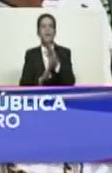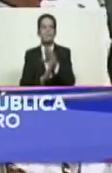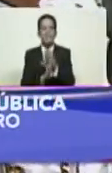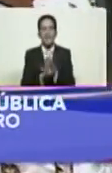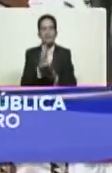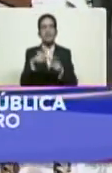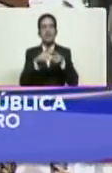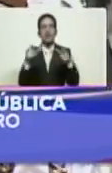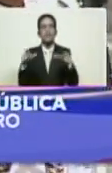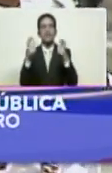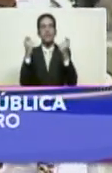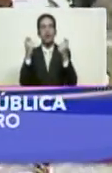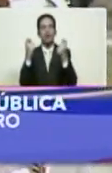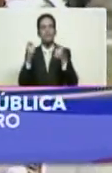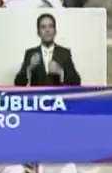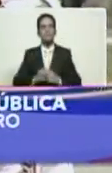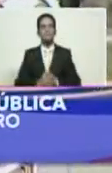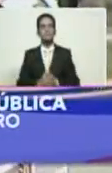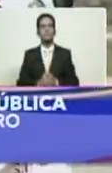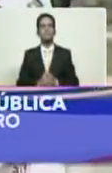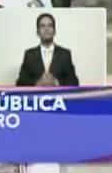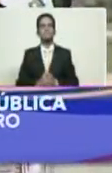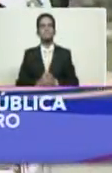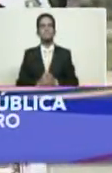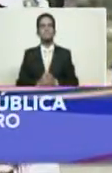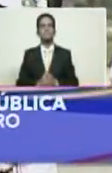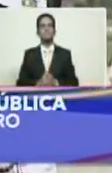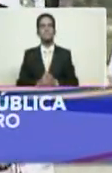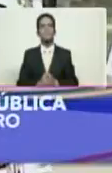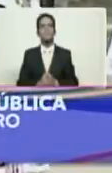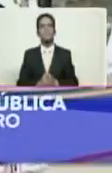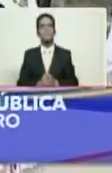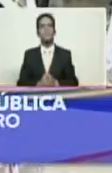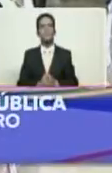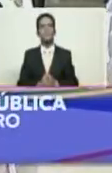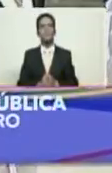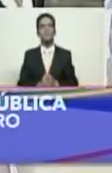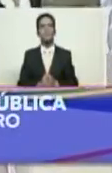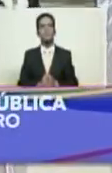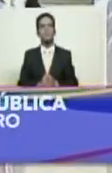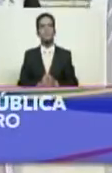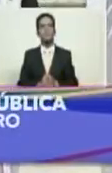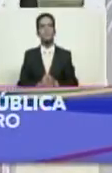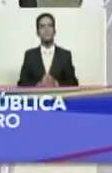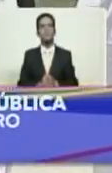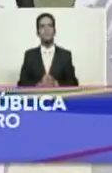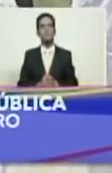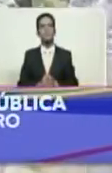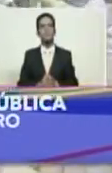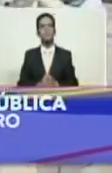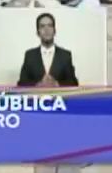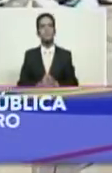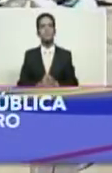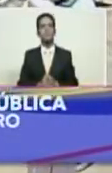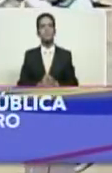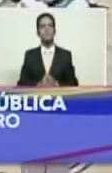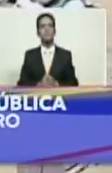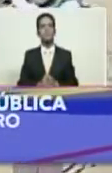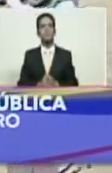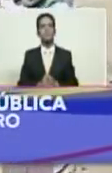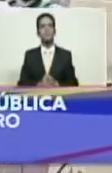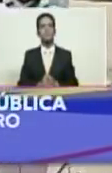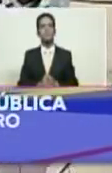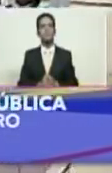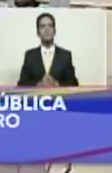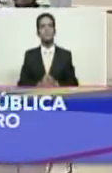y prosperidad económica. Constitucional de la República Bolivariana de Venezuela, comandante en jefe de la Fuerza